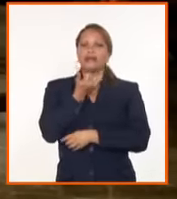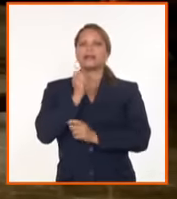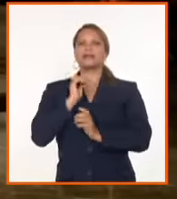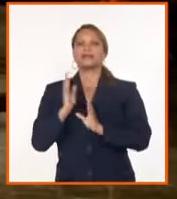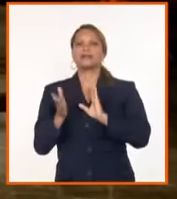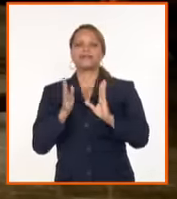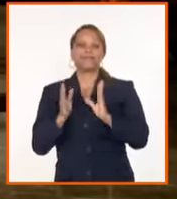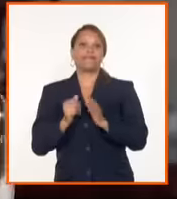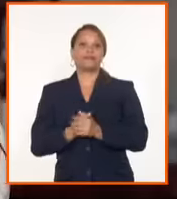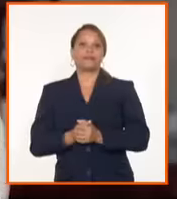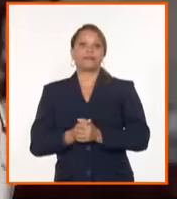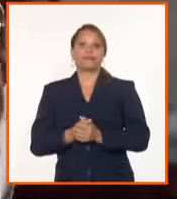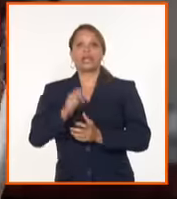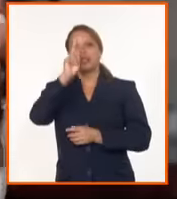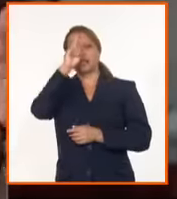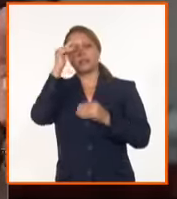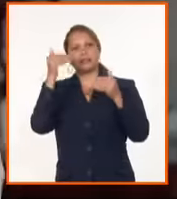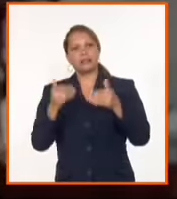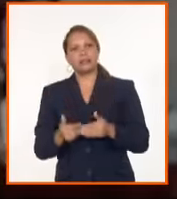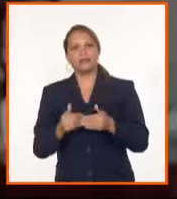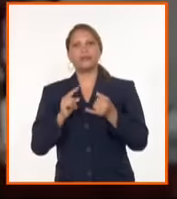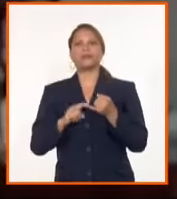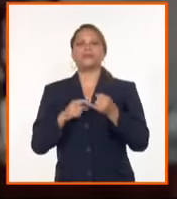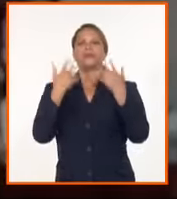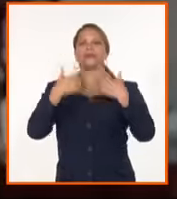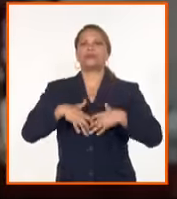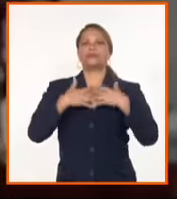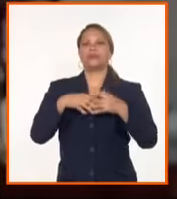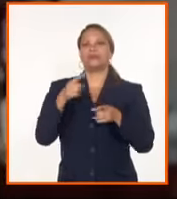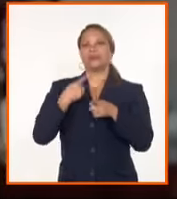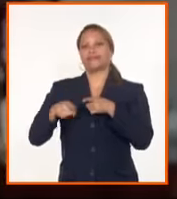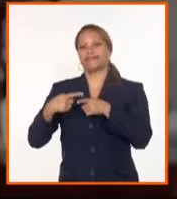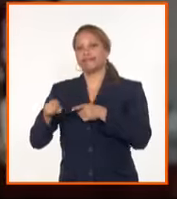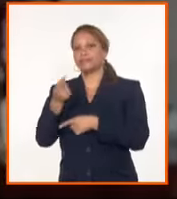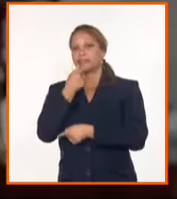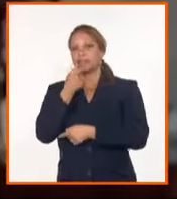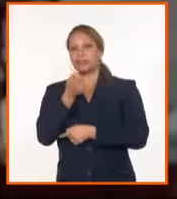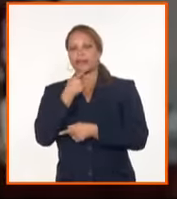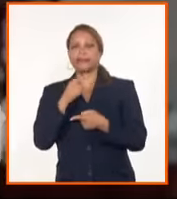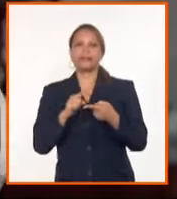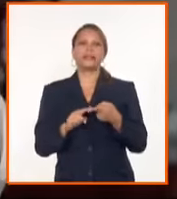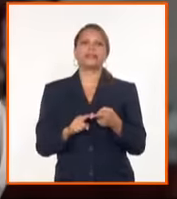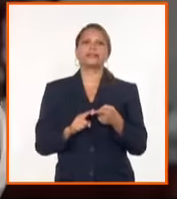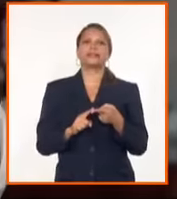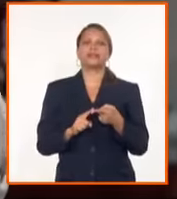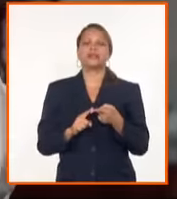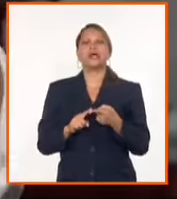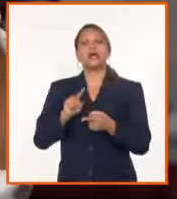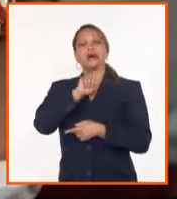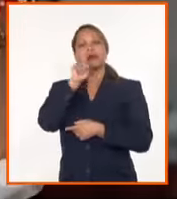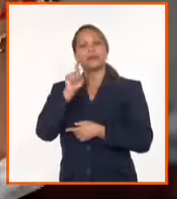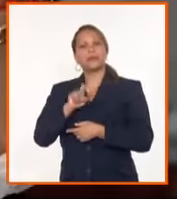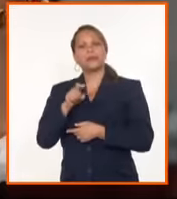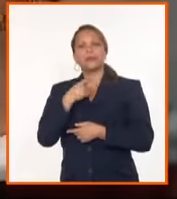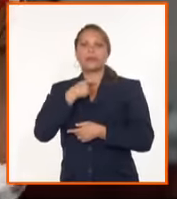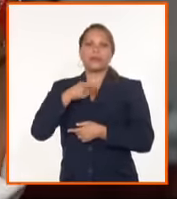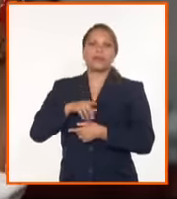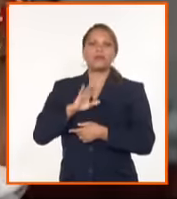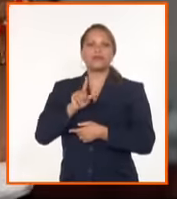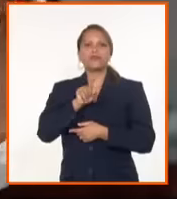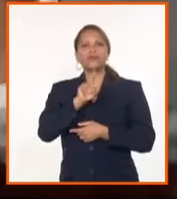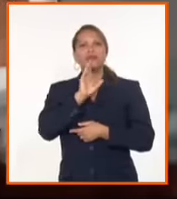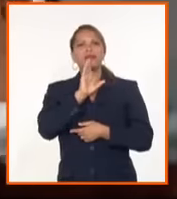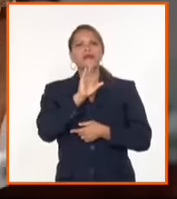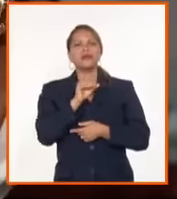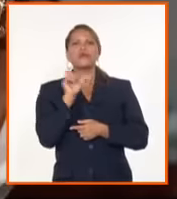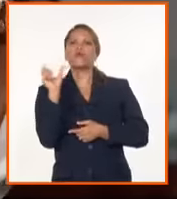digo, la salud, la producción de medicamentos. ¿Cuál es, si usted tuviera que definir ahora